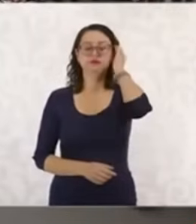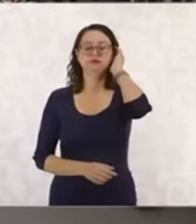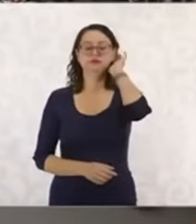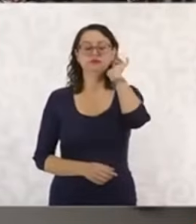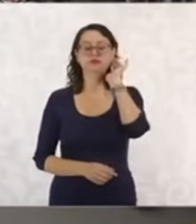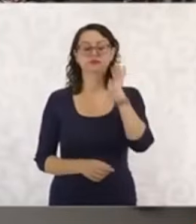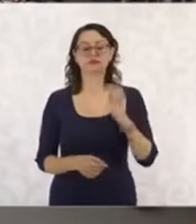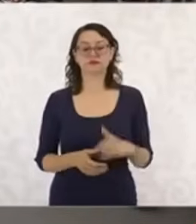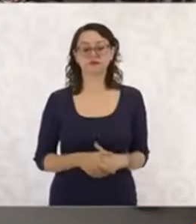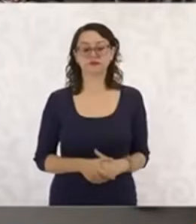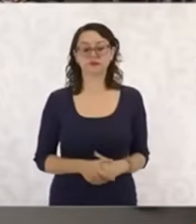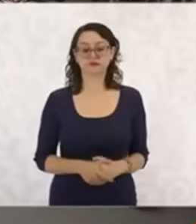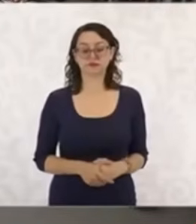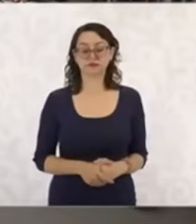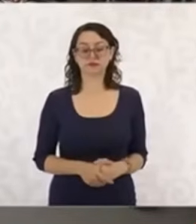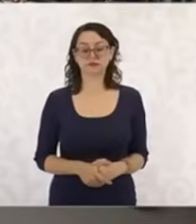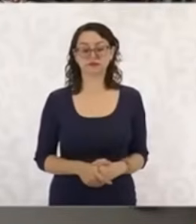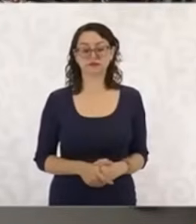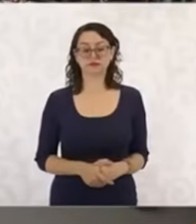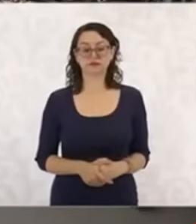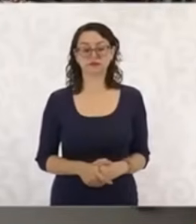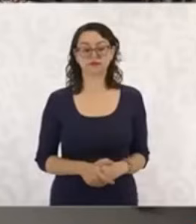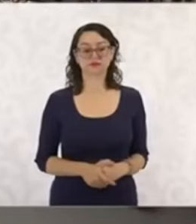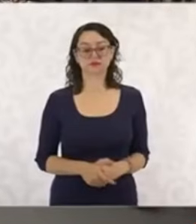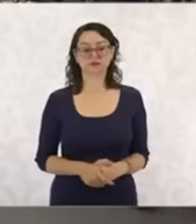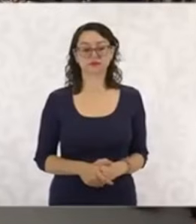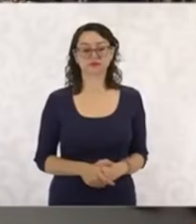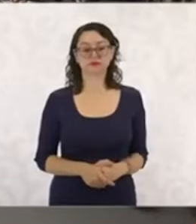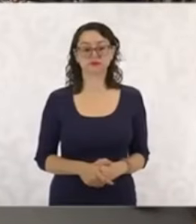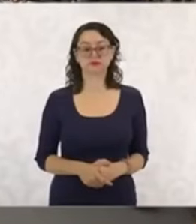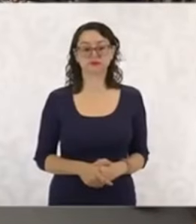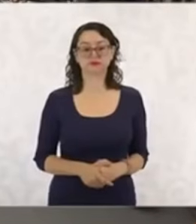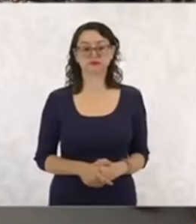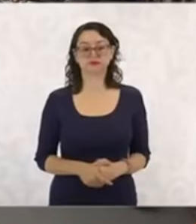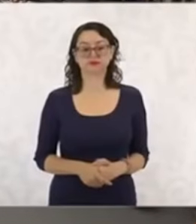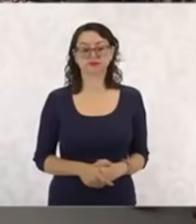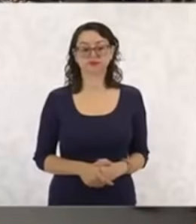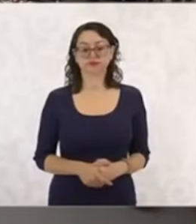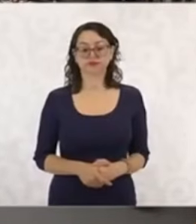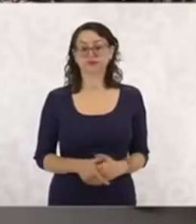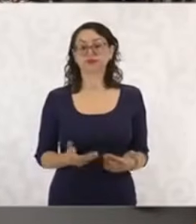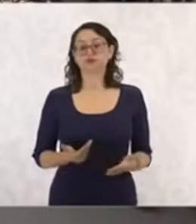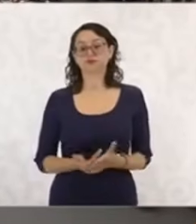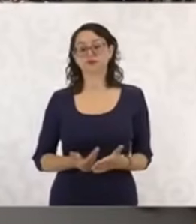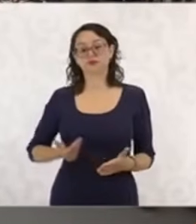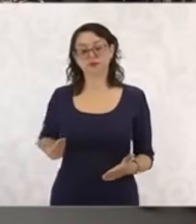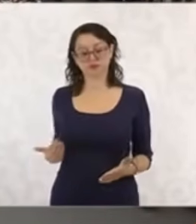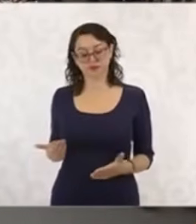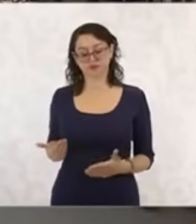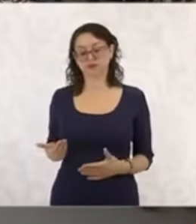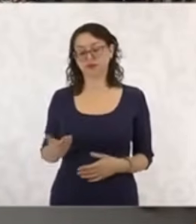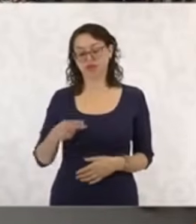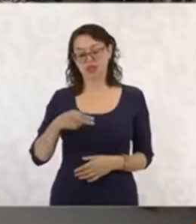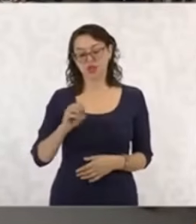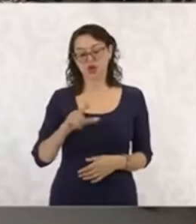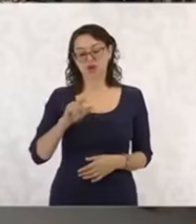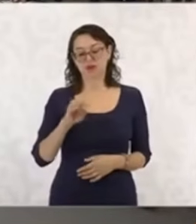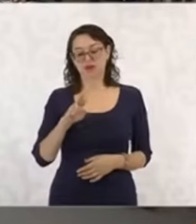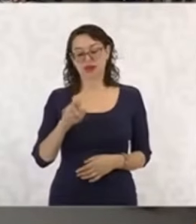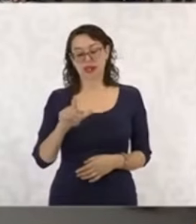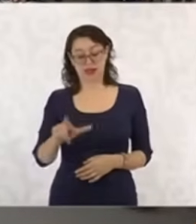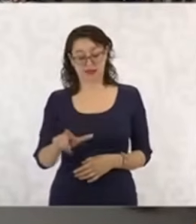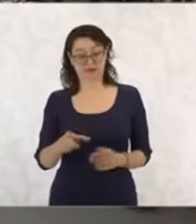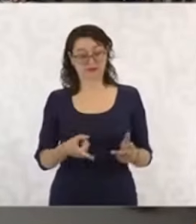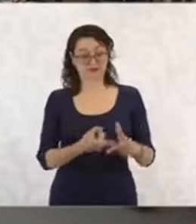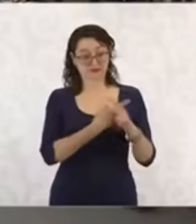El lunes. En el periodo de Salinas, en pleno periodo neoliberal, o del